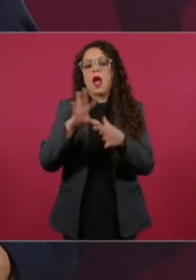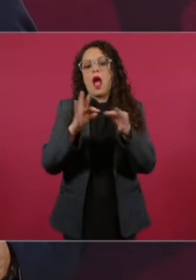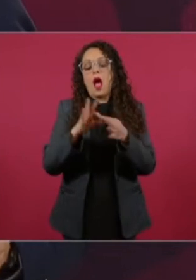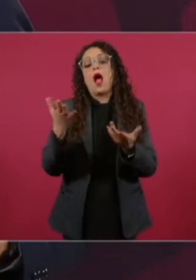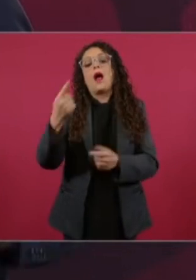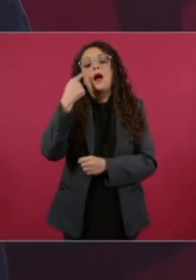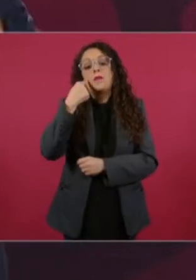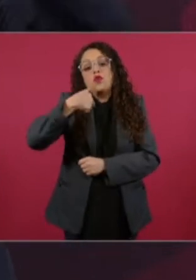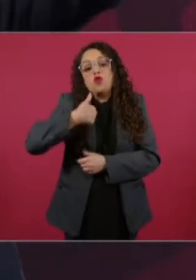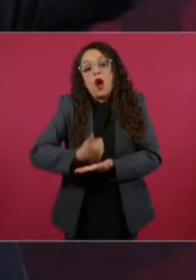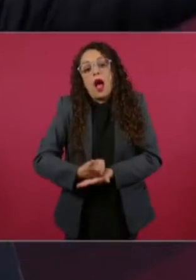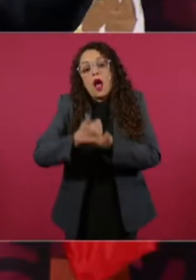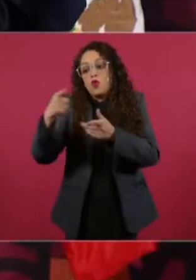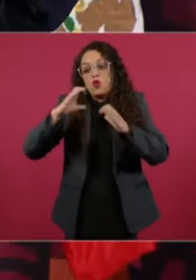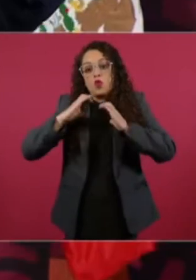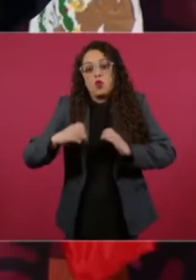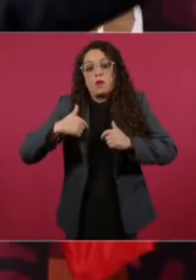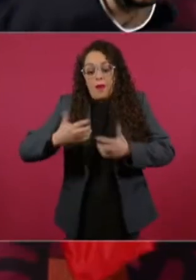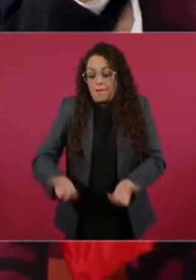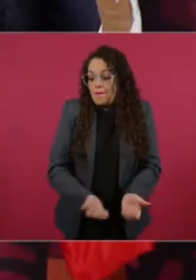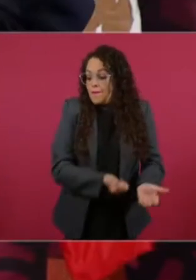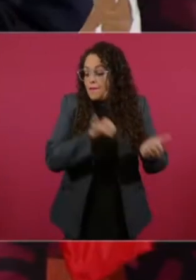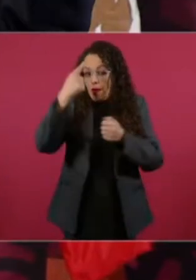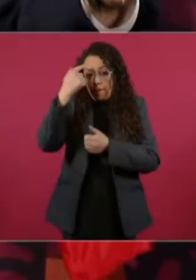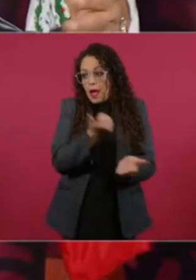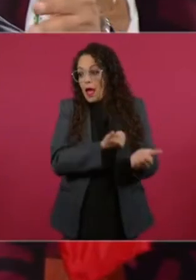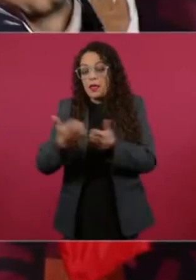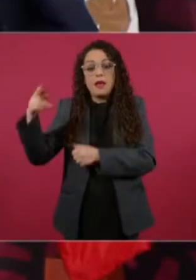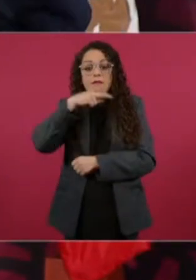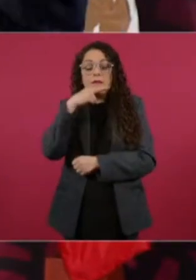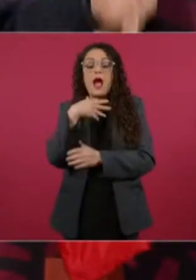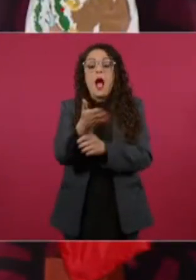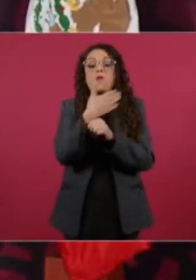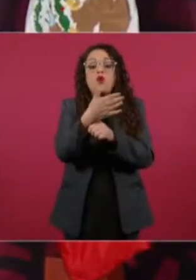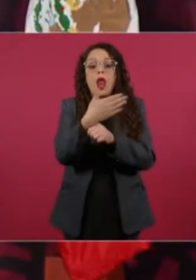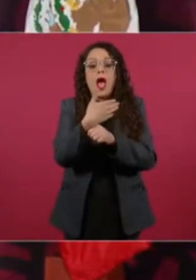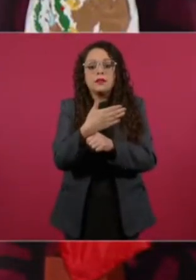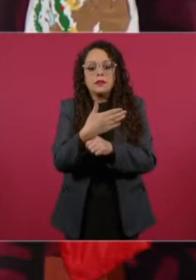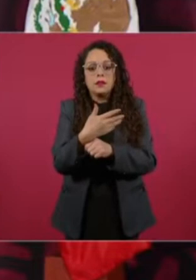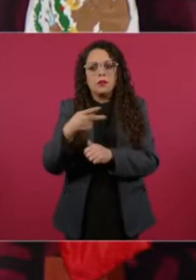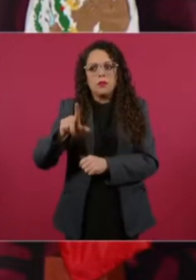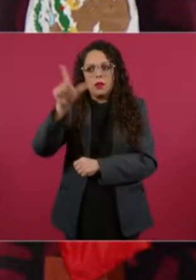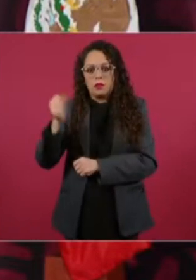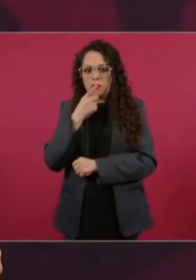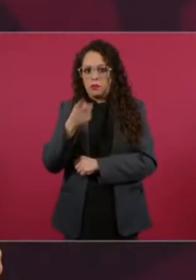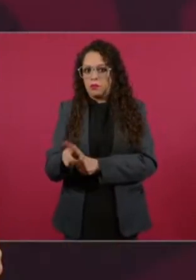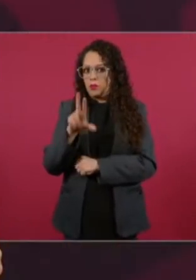ambulancia. Sin embargo, en investigación posterior se habla de que no fue así.